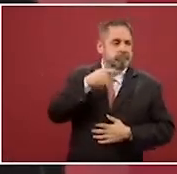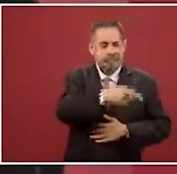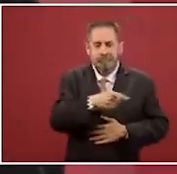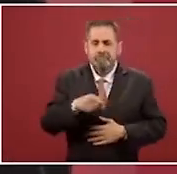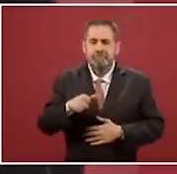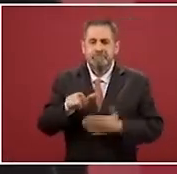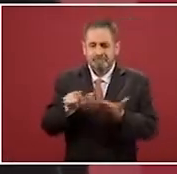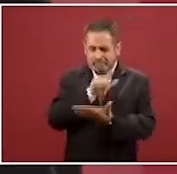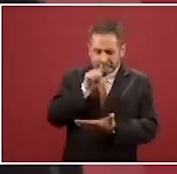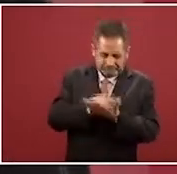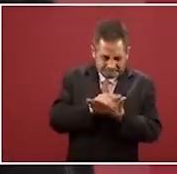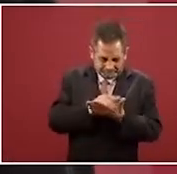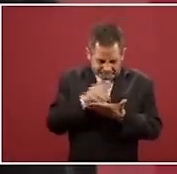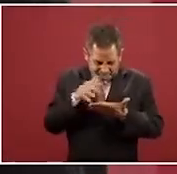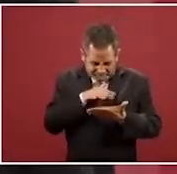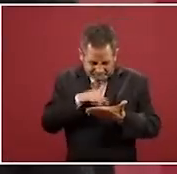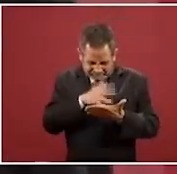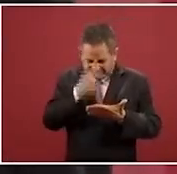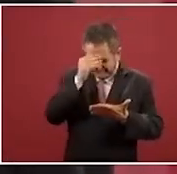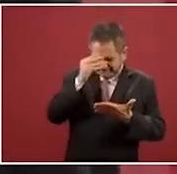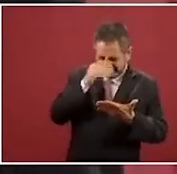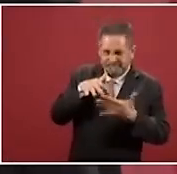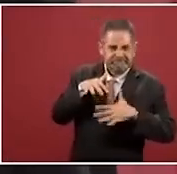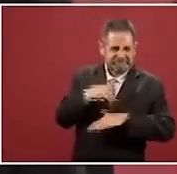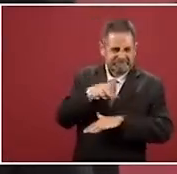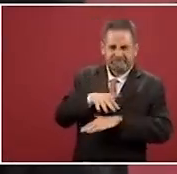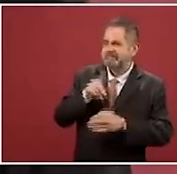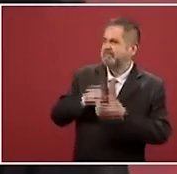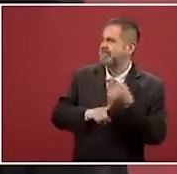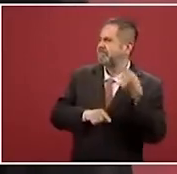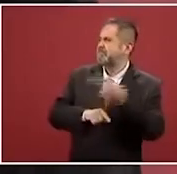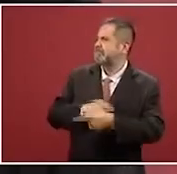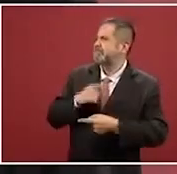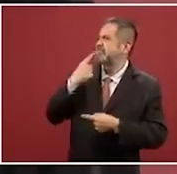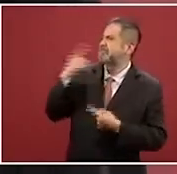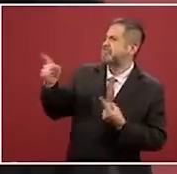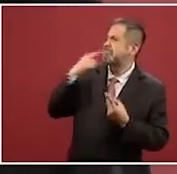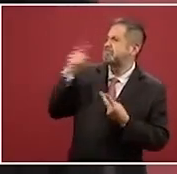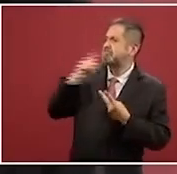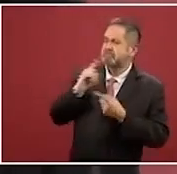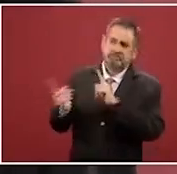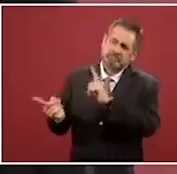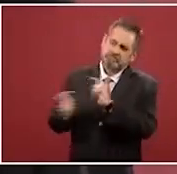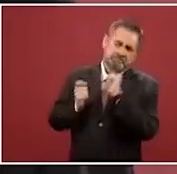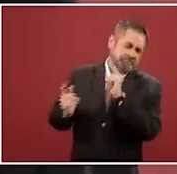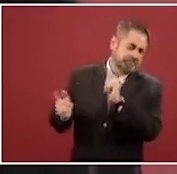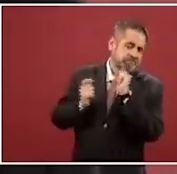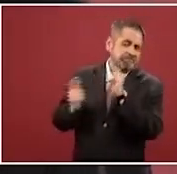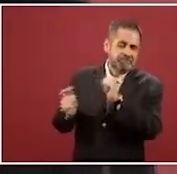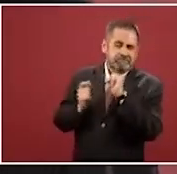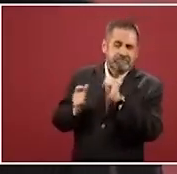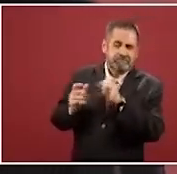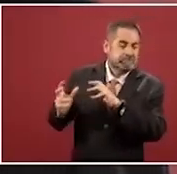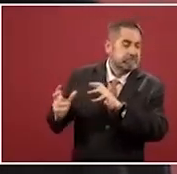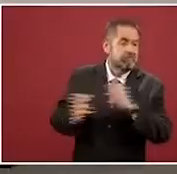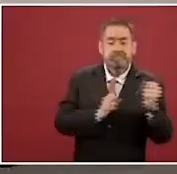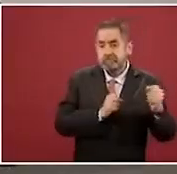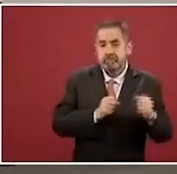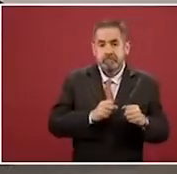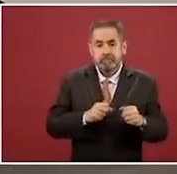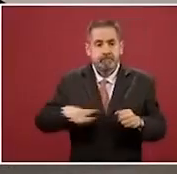y le sacaban y le sacaban y le sacaban al gobierno todo lo que querían.